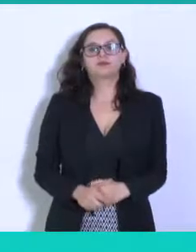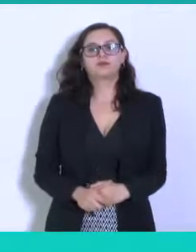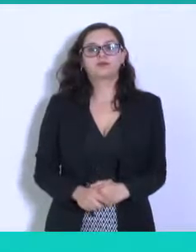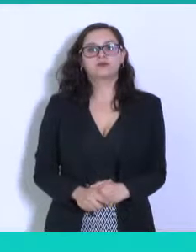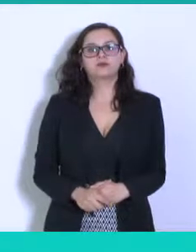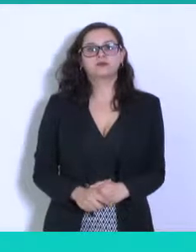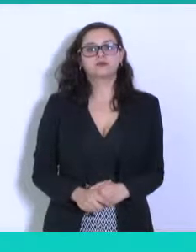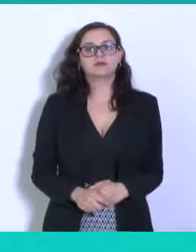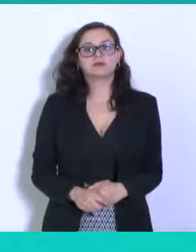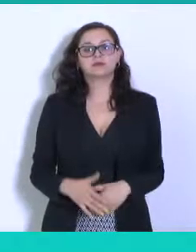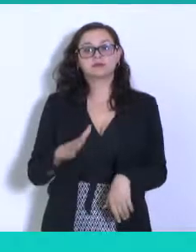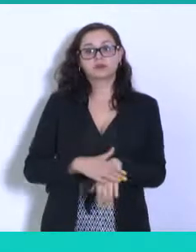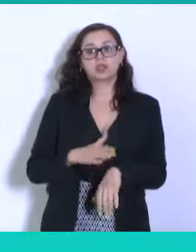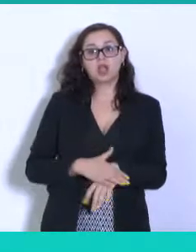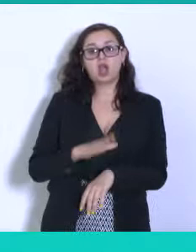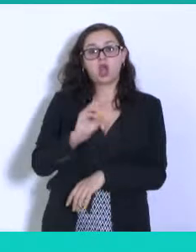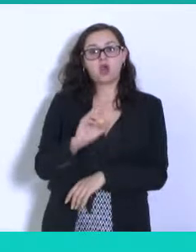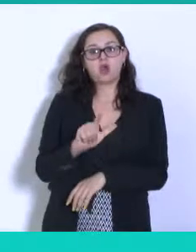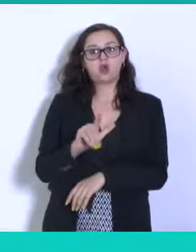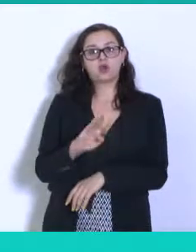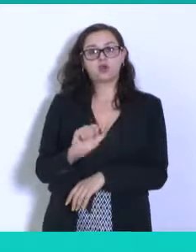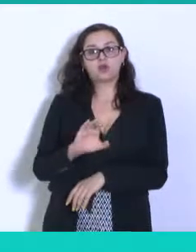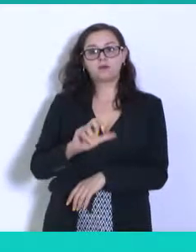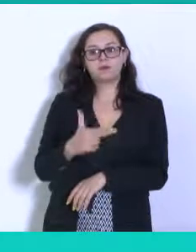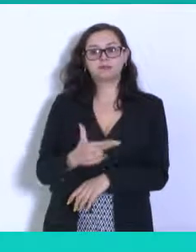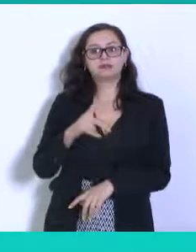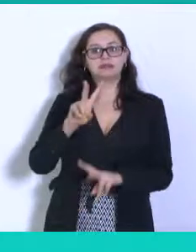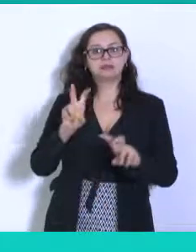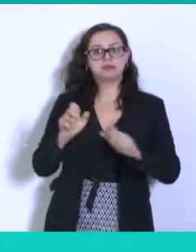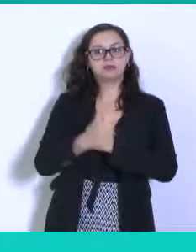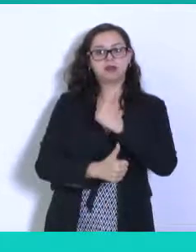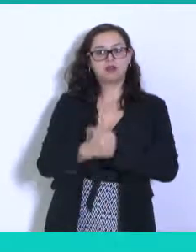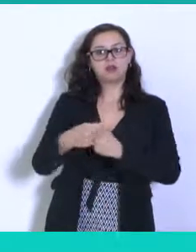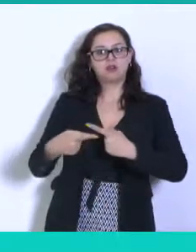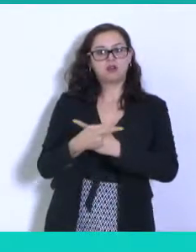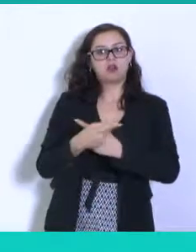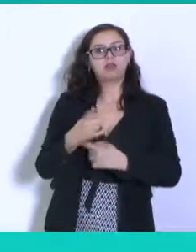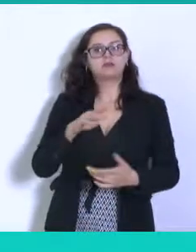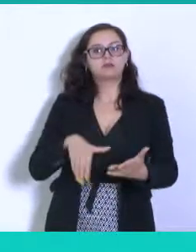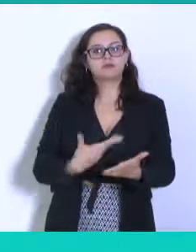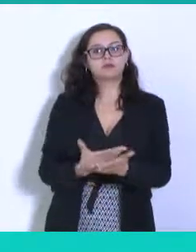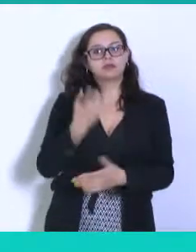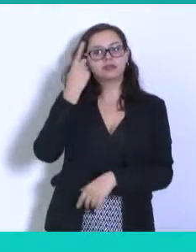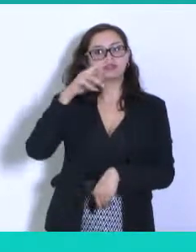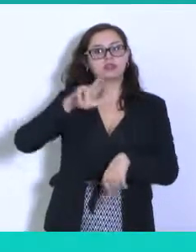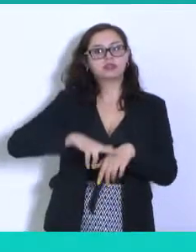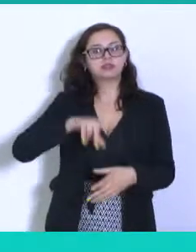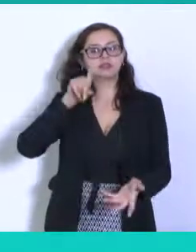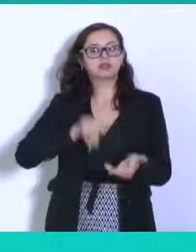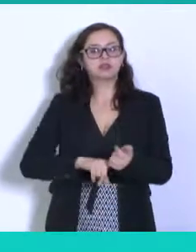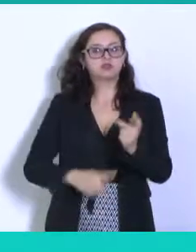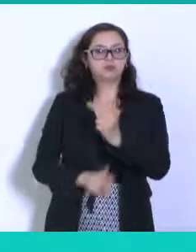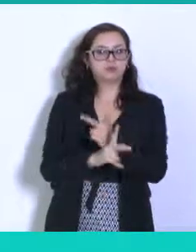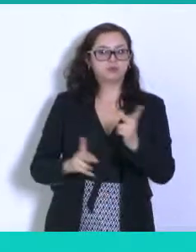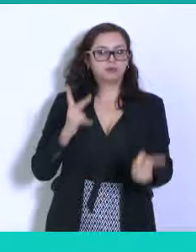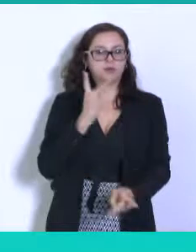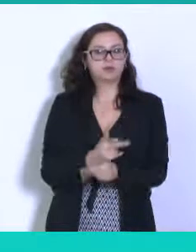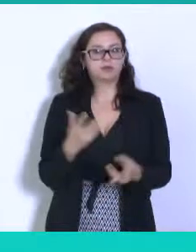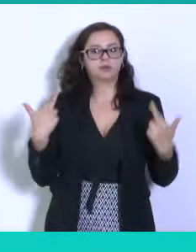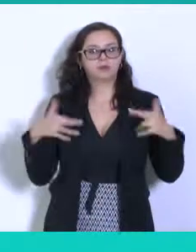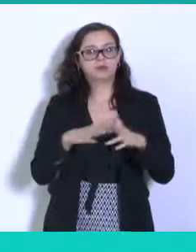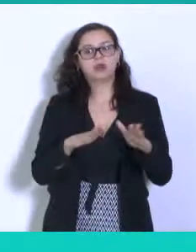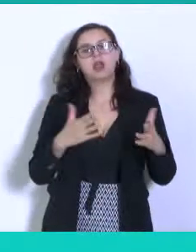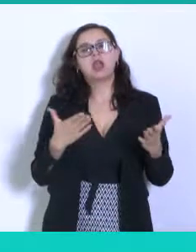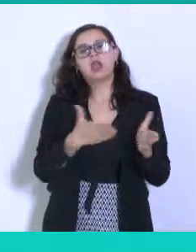Se solicitó al Colegio de Bachilleres respecto al concurso de oposición para la promoción a funciones de dirección en educación media superior, ciclo